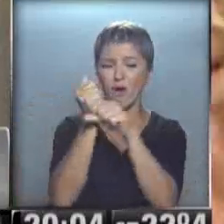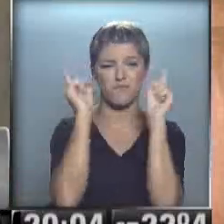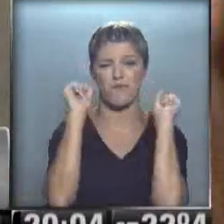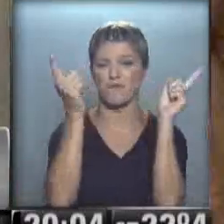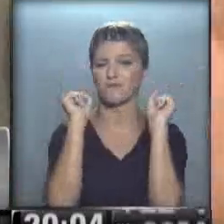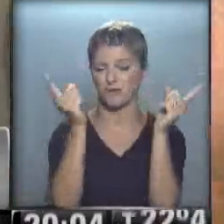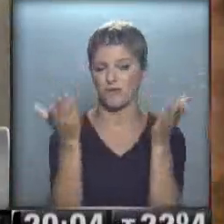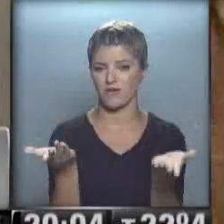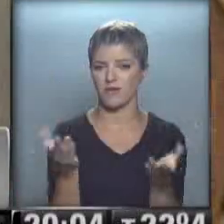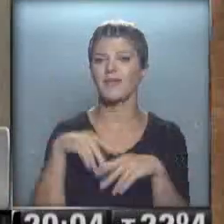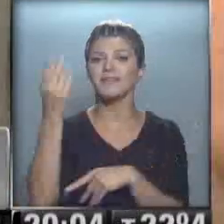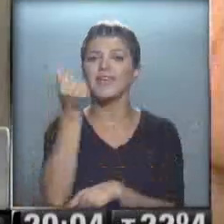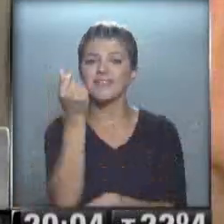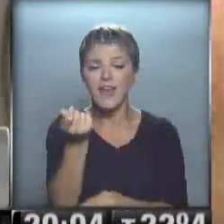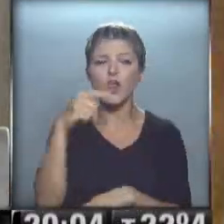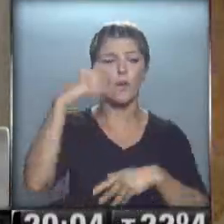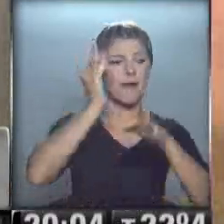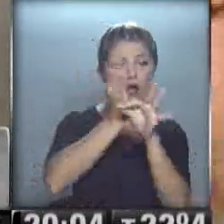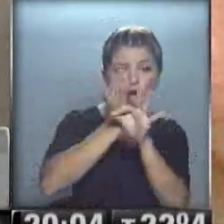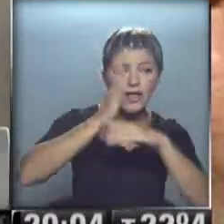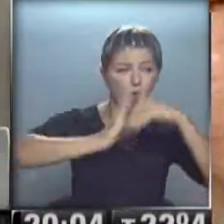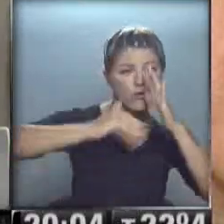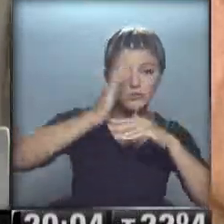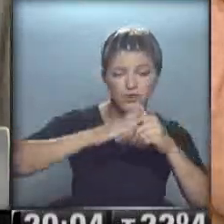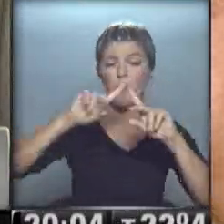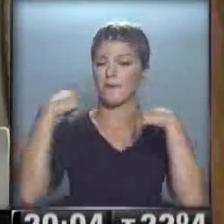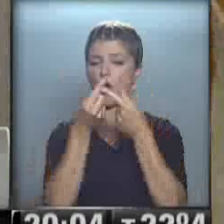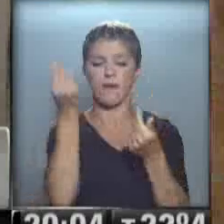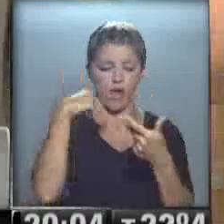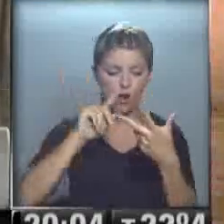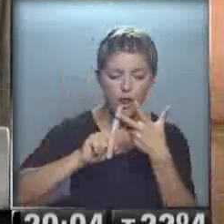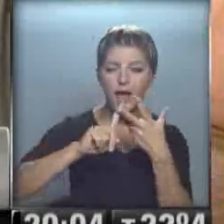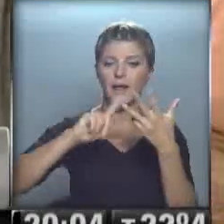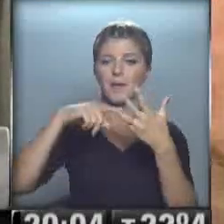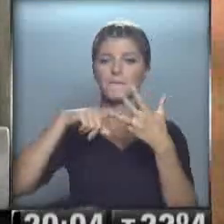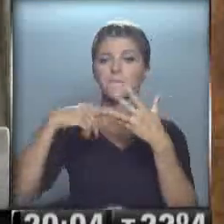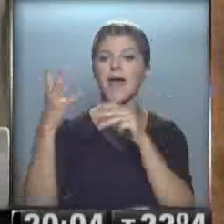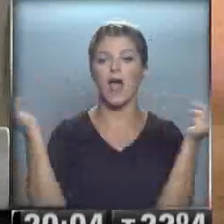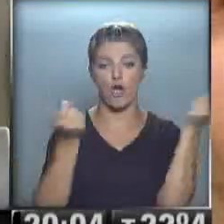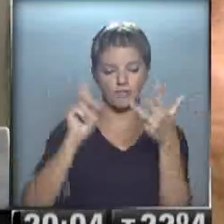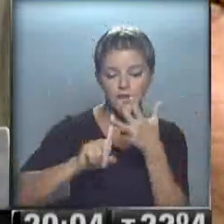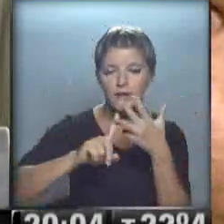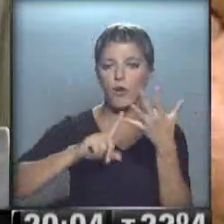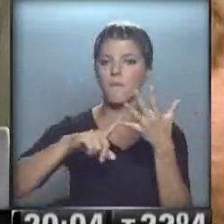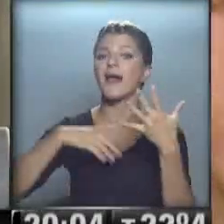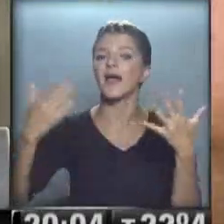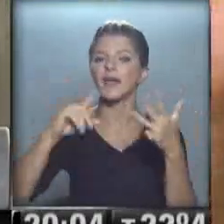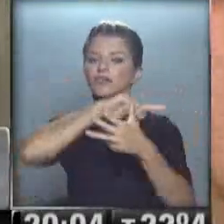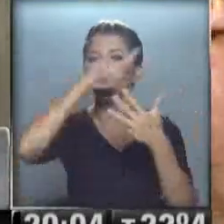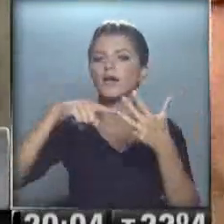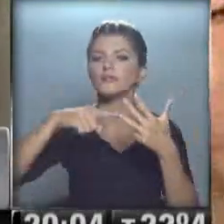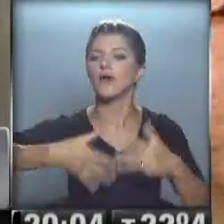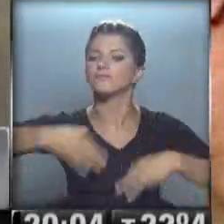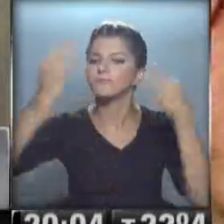educación, dinero para infraestructura, para comedores escolares, para mobiliario, para garantizar